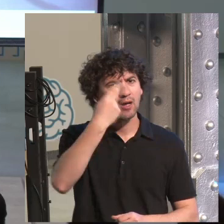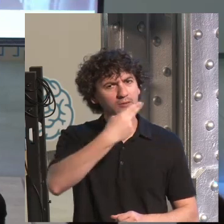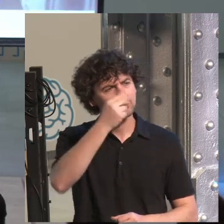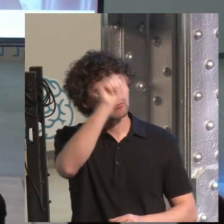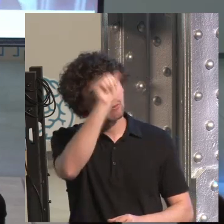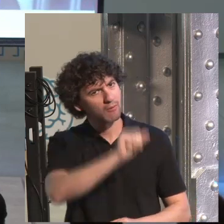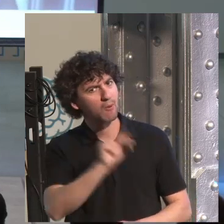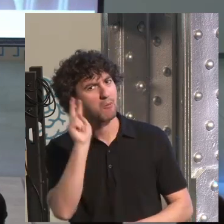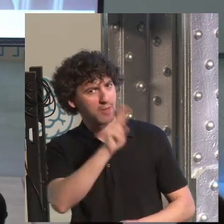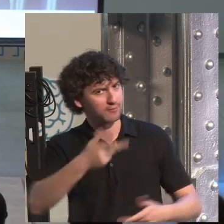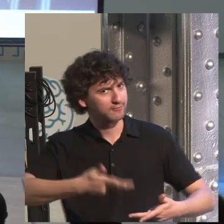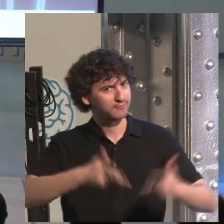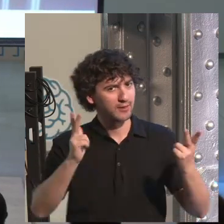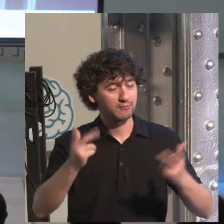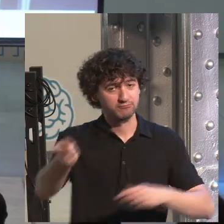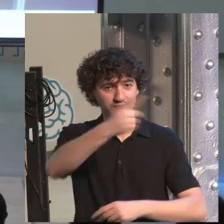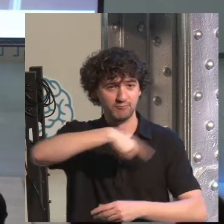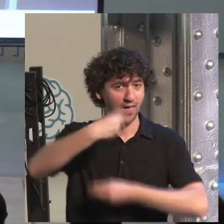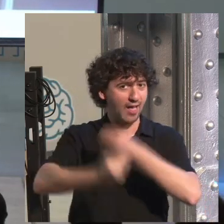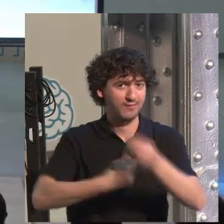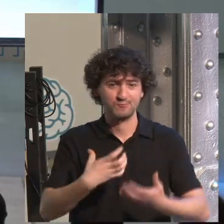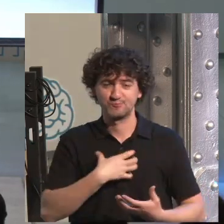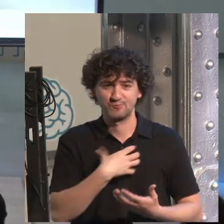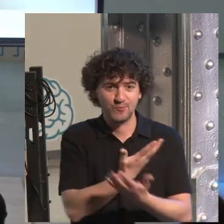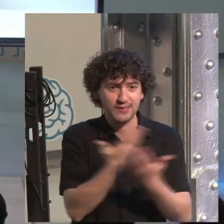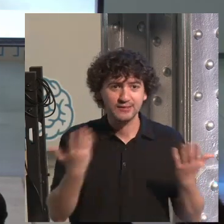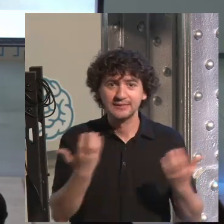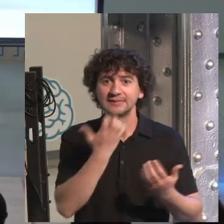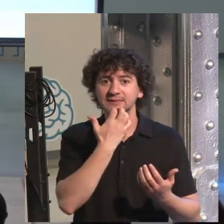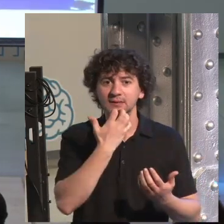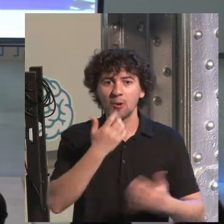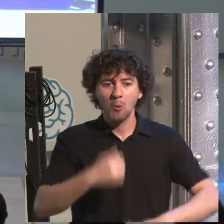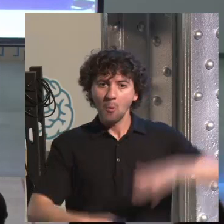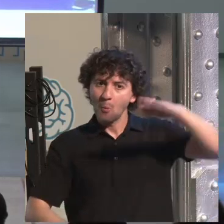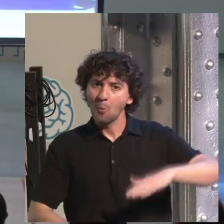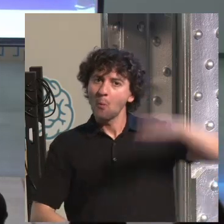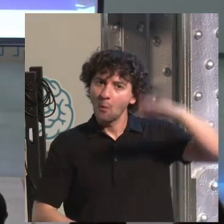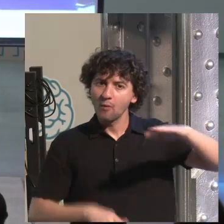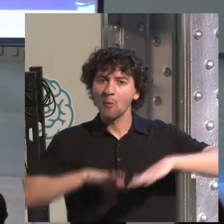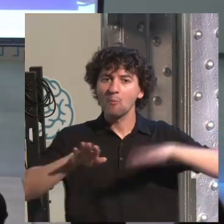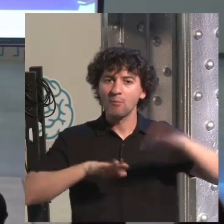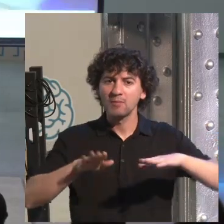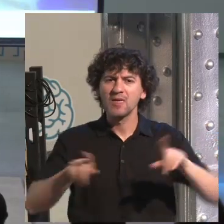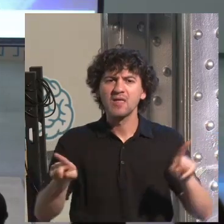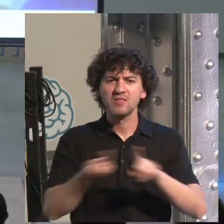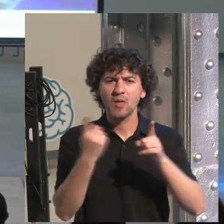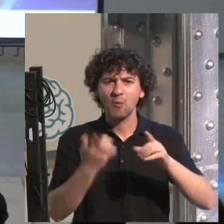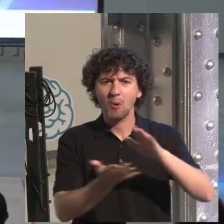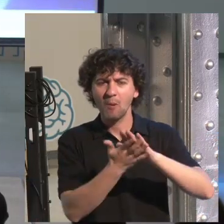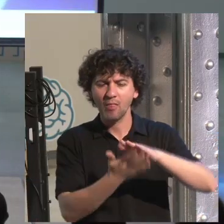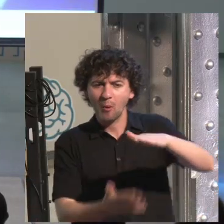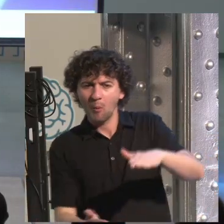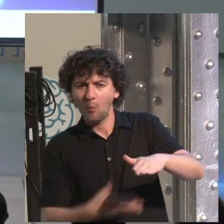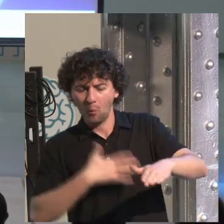para que se vea, y eso no lo podemos hacer ninguno de nosotros, es que él puede mover su brazo aunque el brazo no esté pegado a su cuerpo, porque